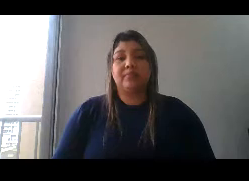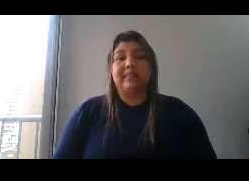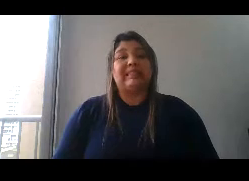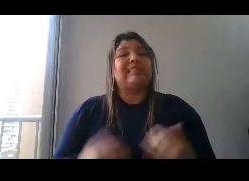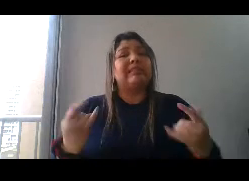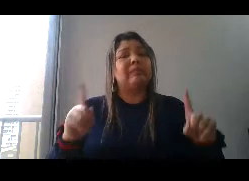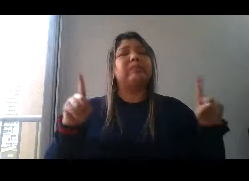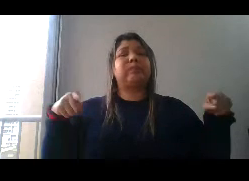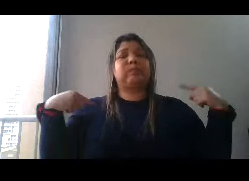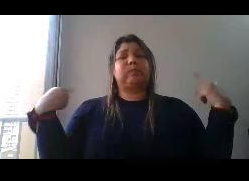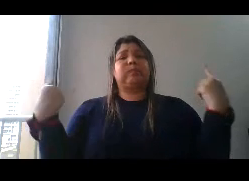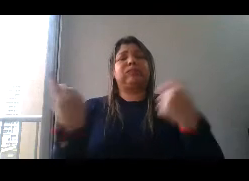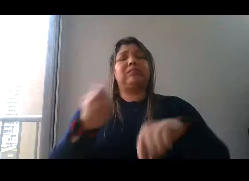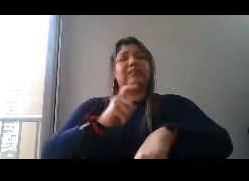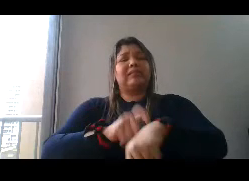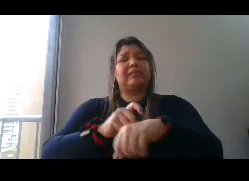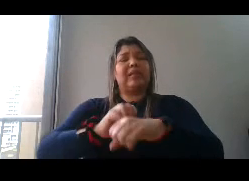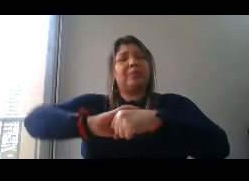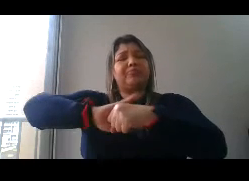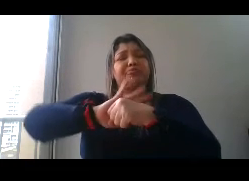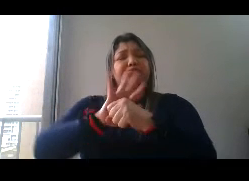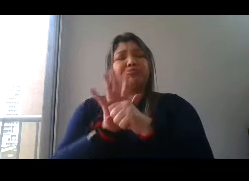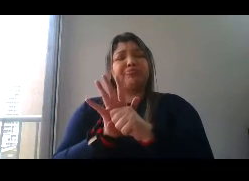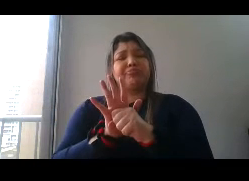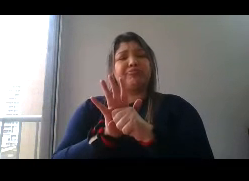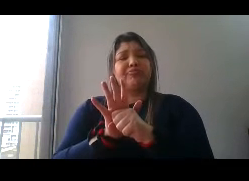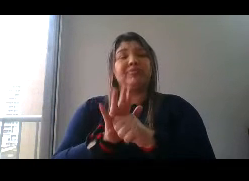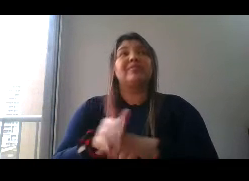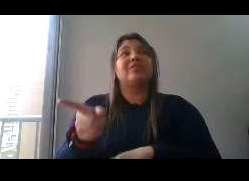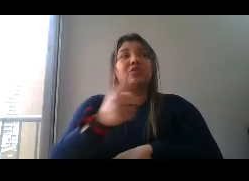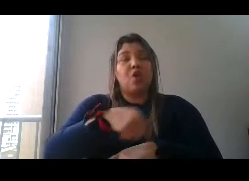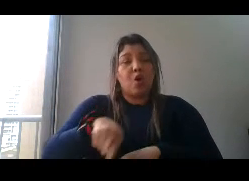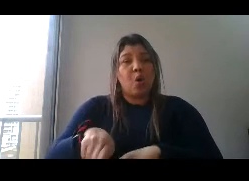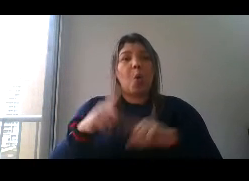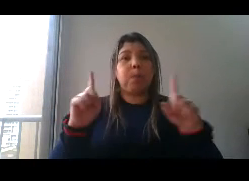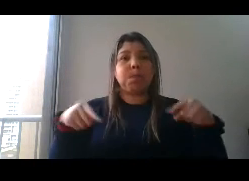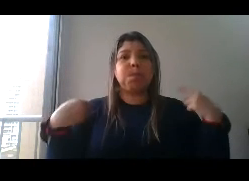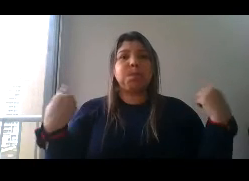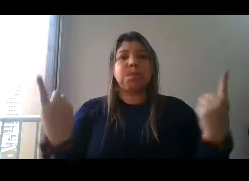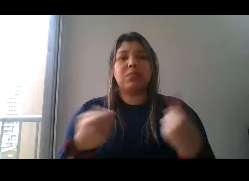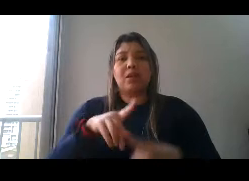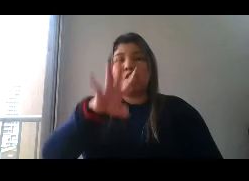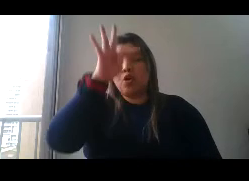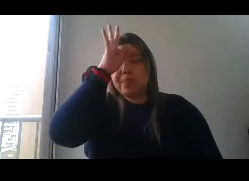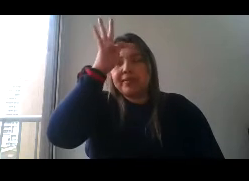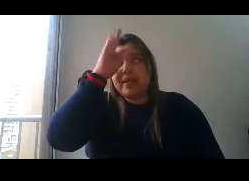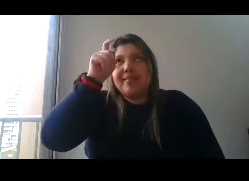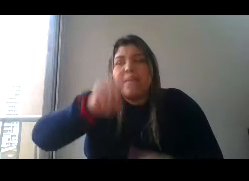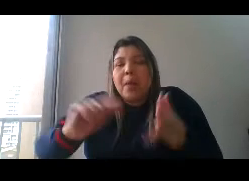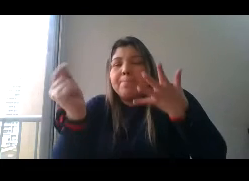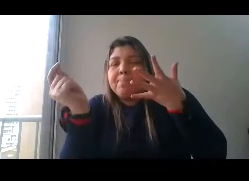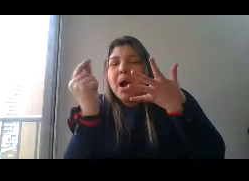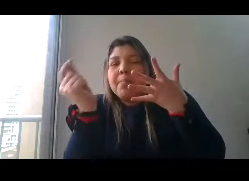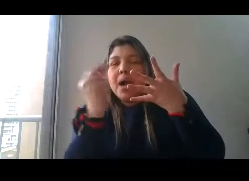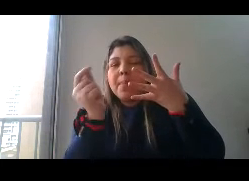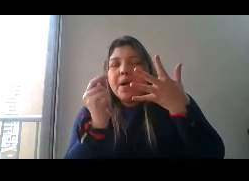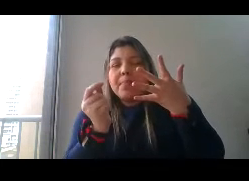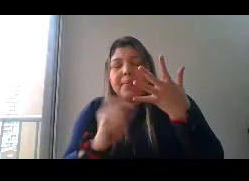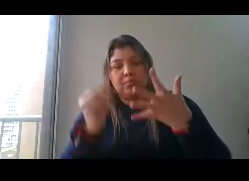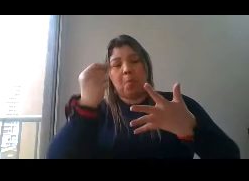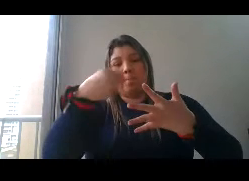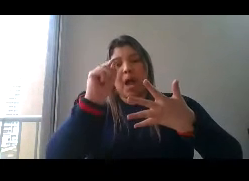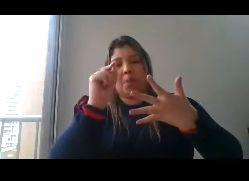de COVID-19, las instituciones de salud deben cumplir esos requerimientos, esos requisitos